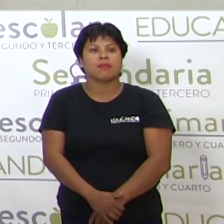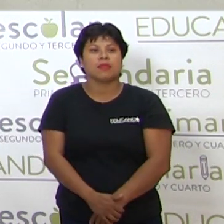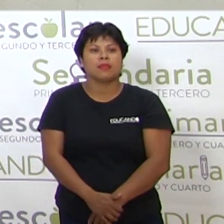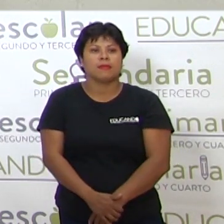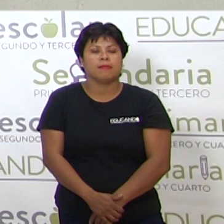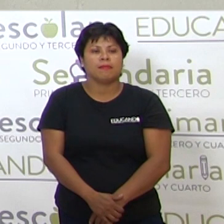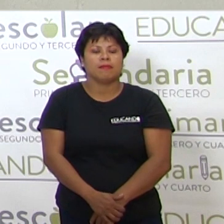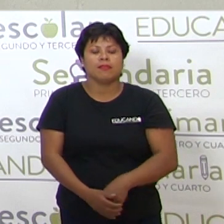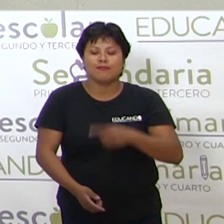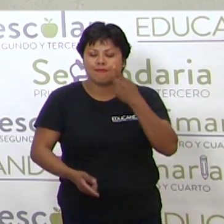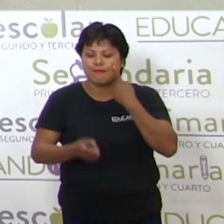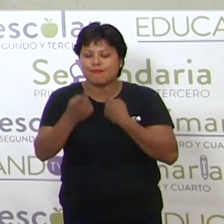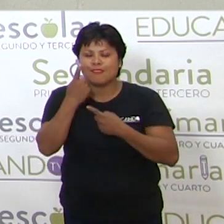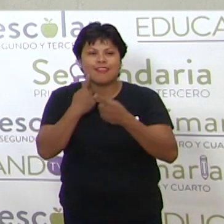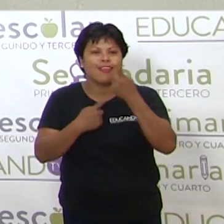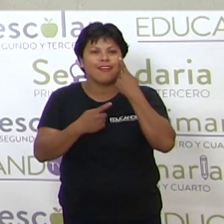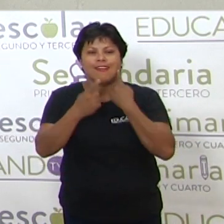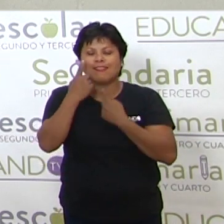llorar